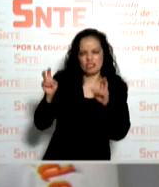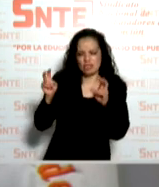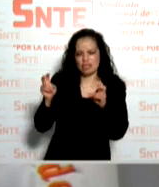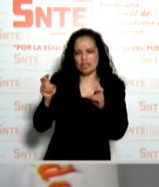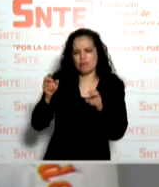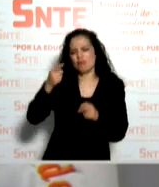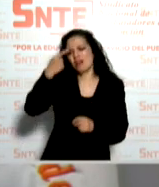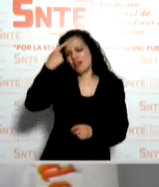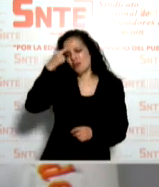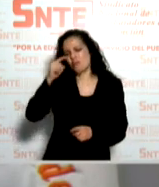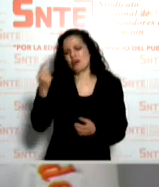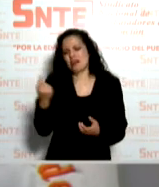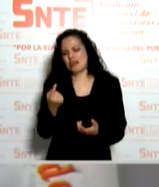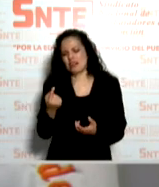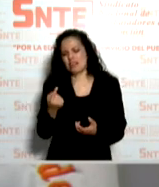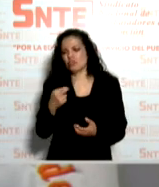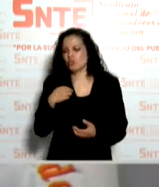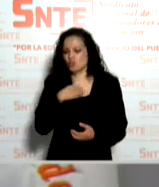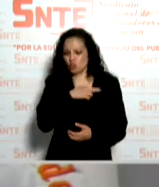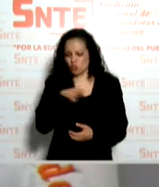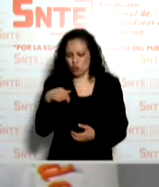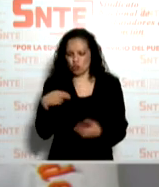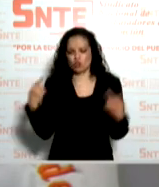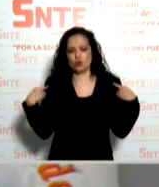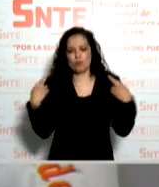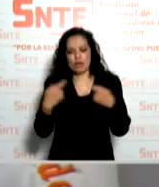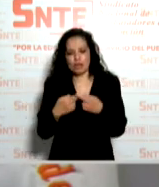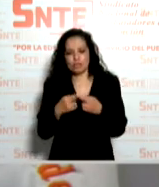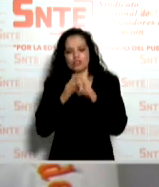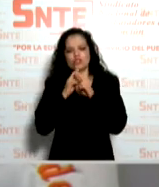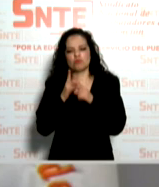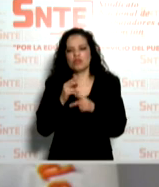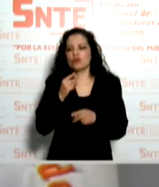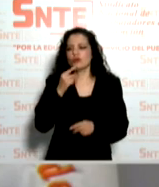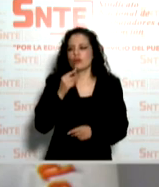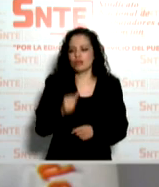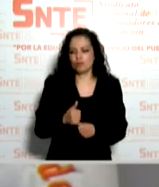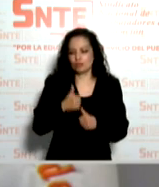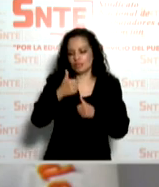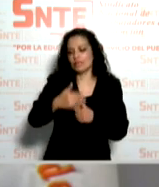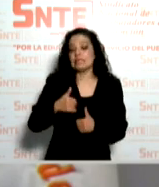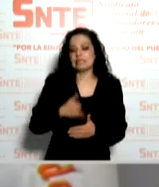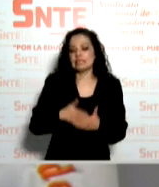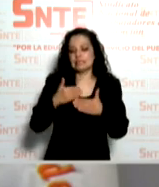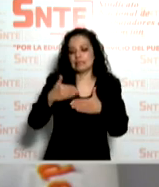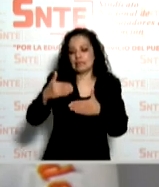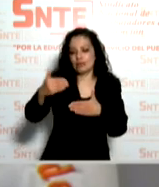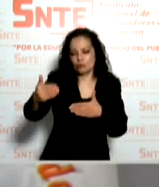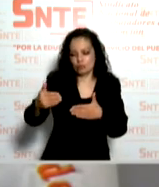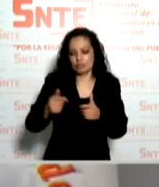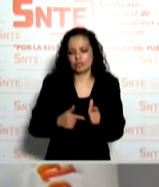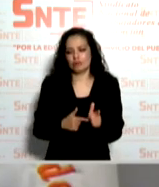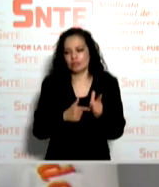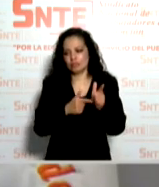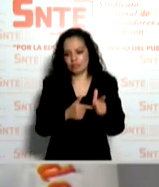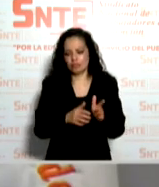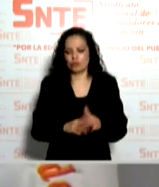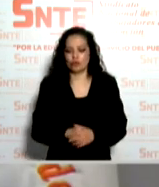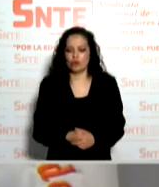que no se pierdan los valores esenciales que son parte del ser humano, para